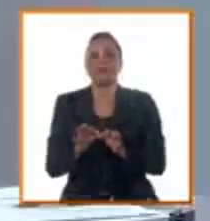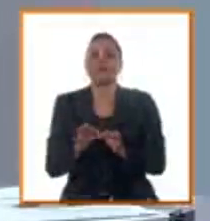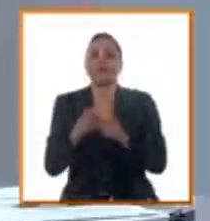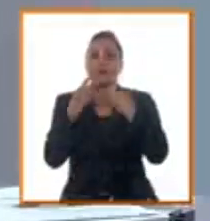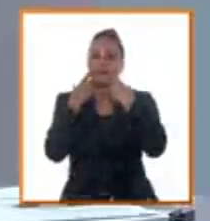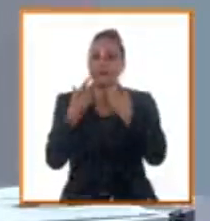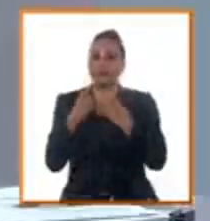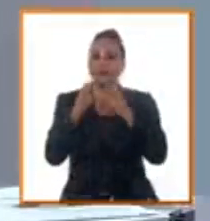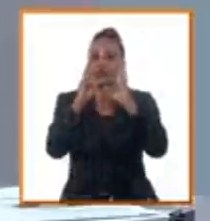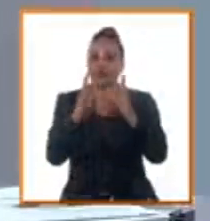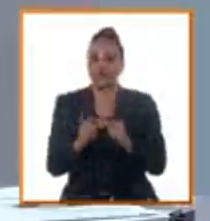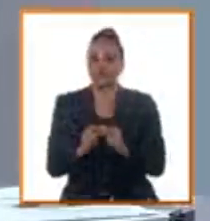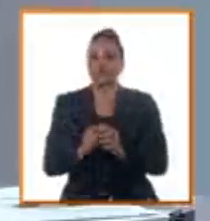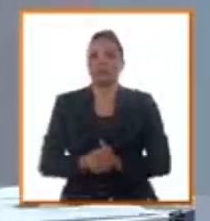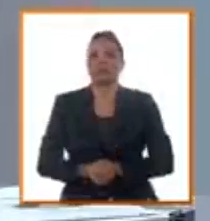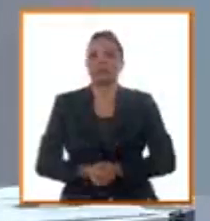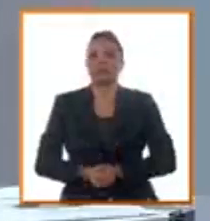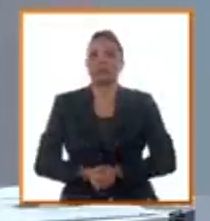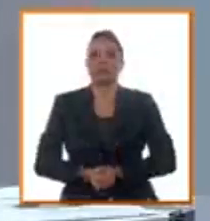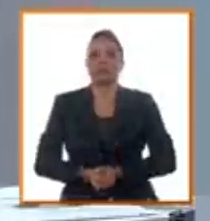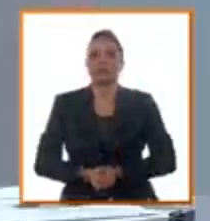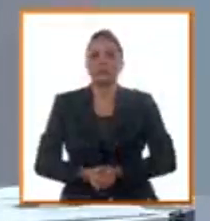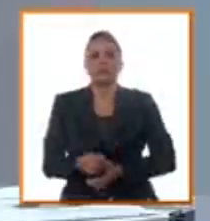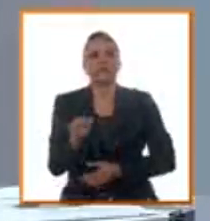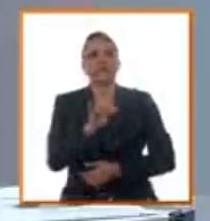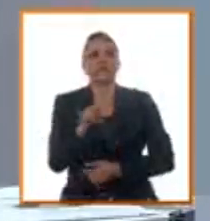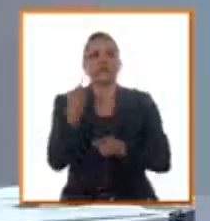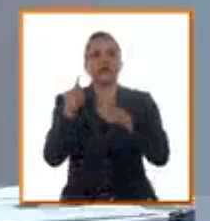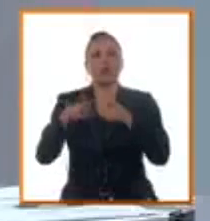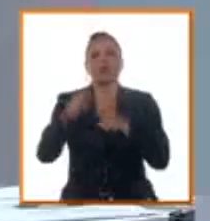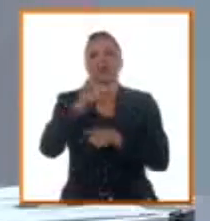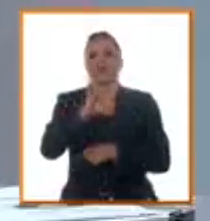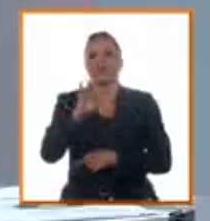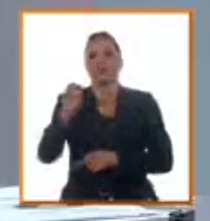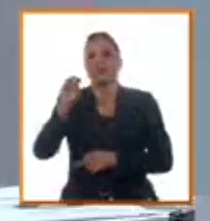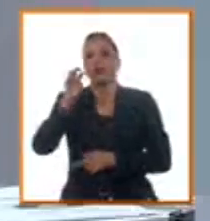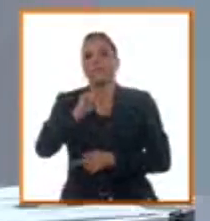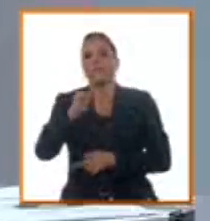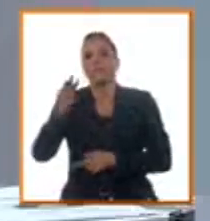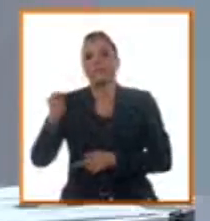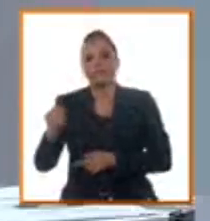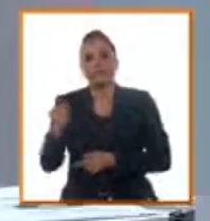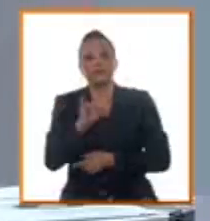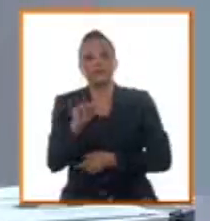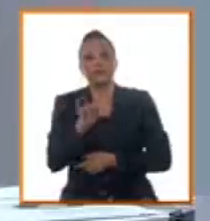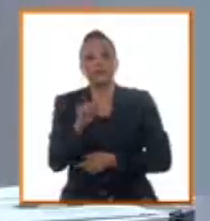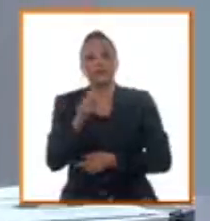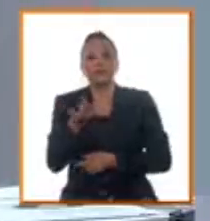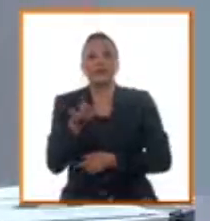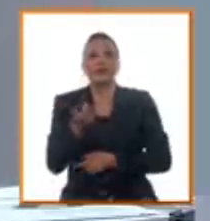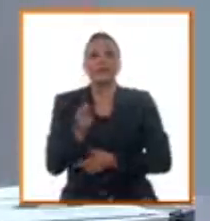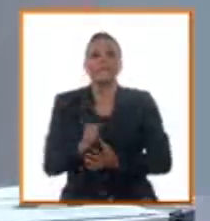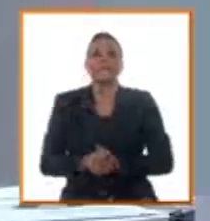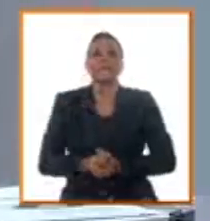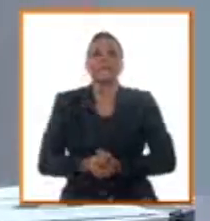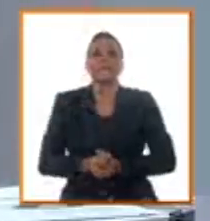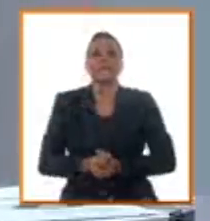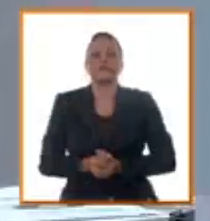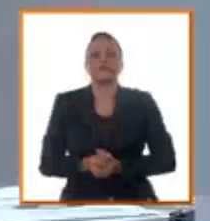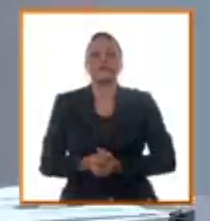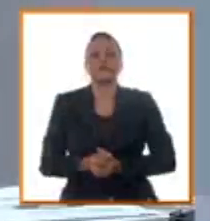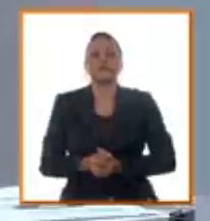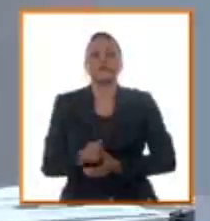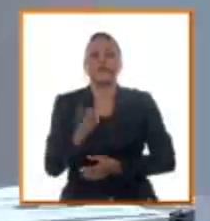histórico, para ese pluviómetro. Igualmente hay valores de 800 milímetros en el Telecorreo en Contramaestre, en Santiago de